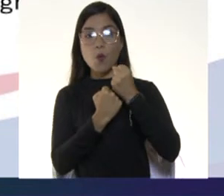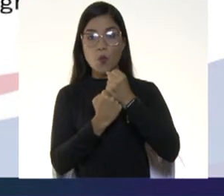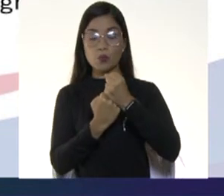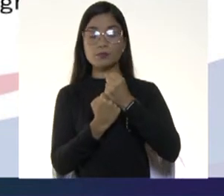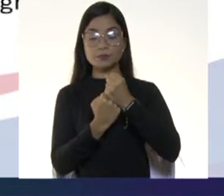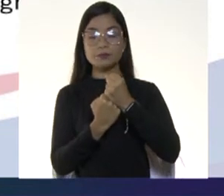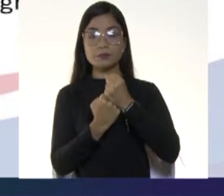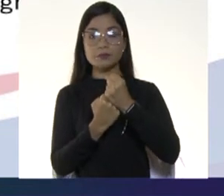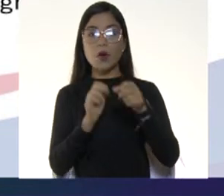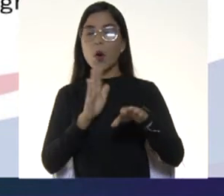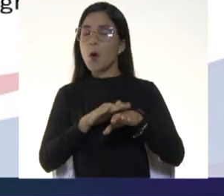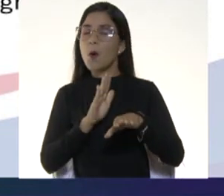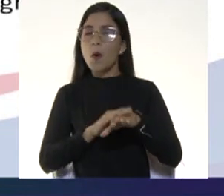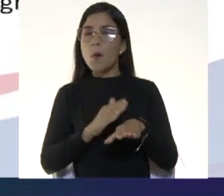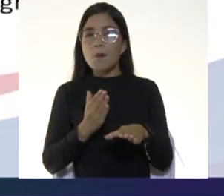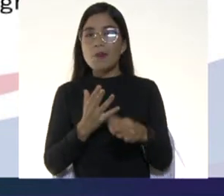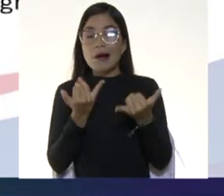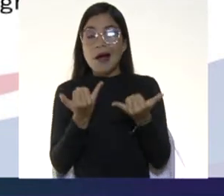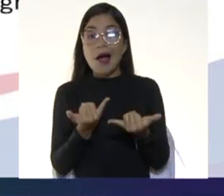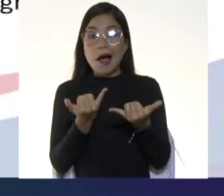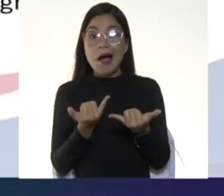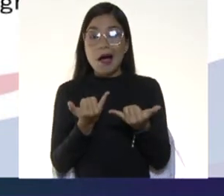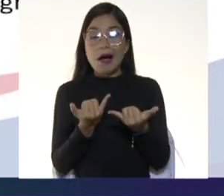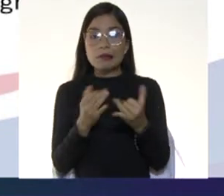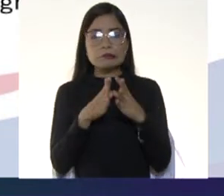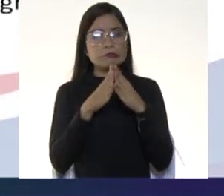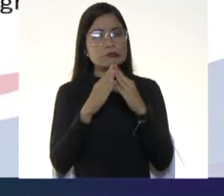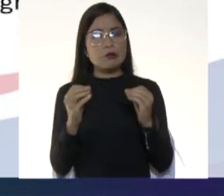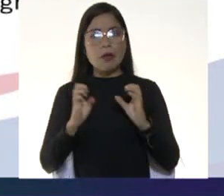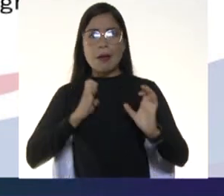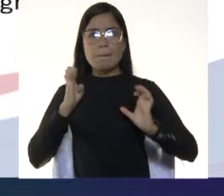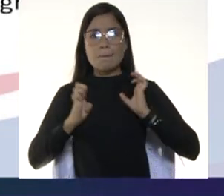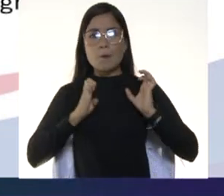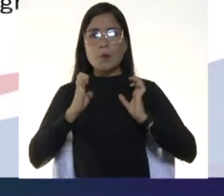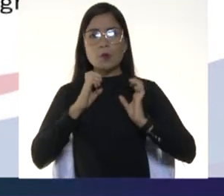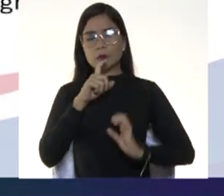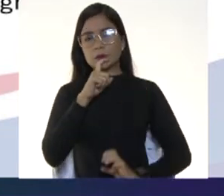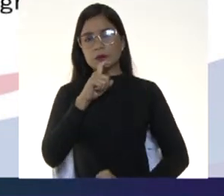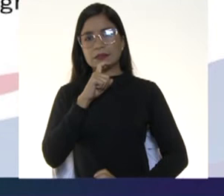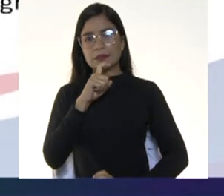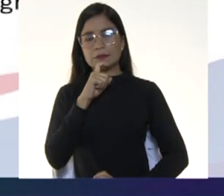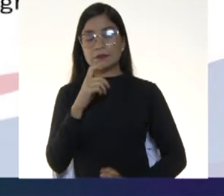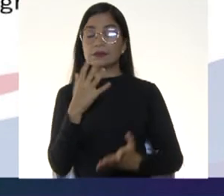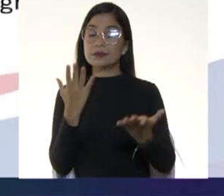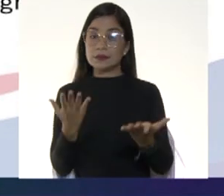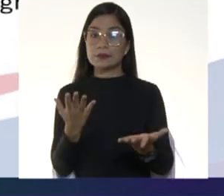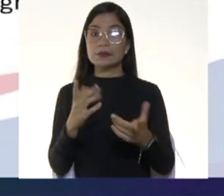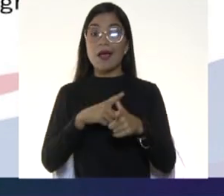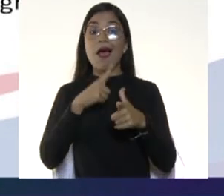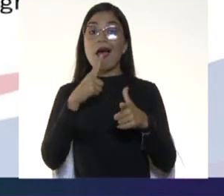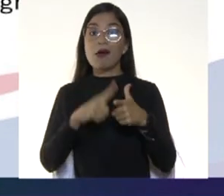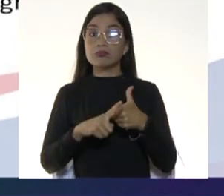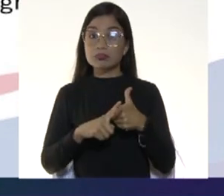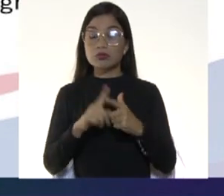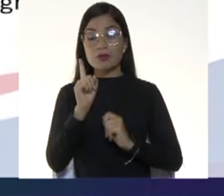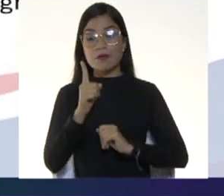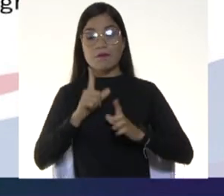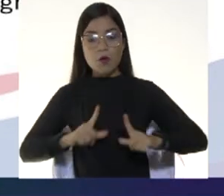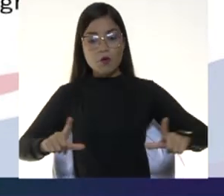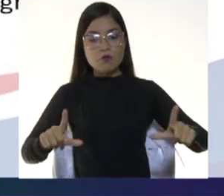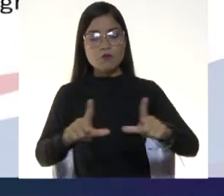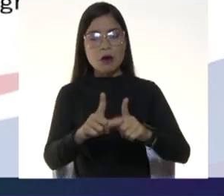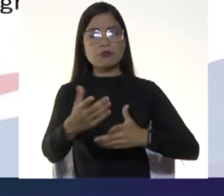porque en este momento todos estamos pasando por situaciones emocionales difíciles. Entonces, aprovechar espacios